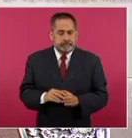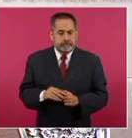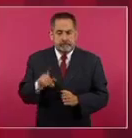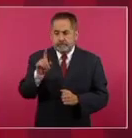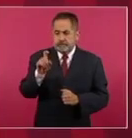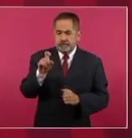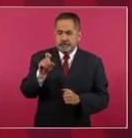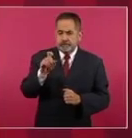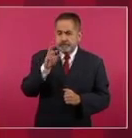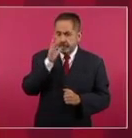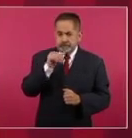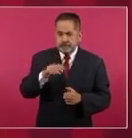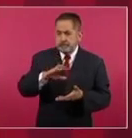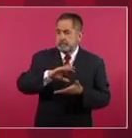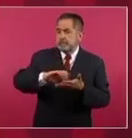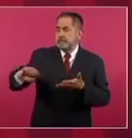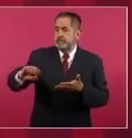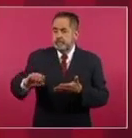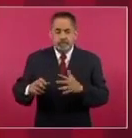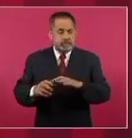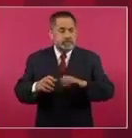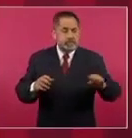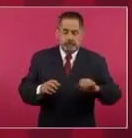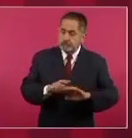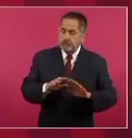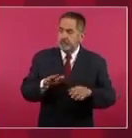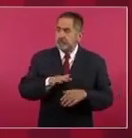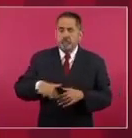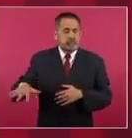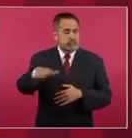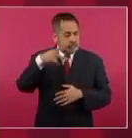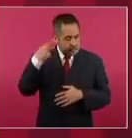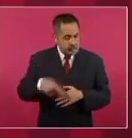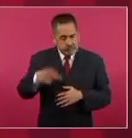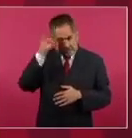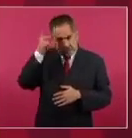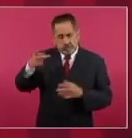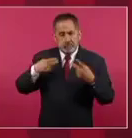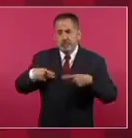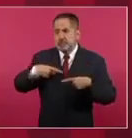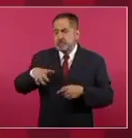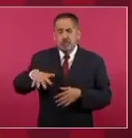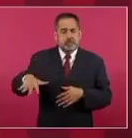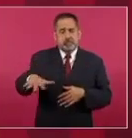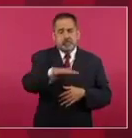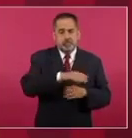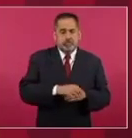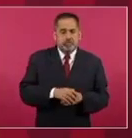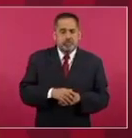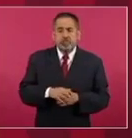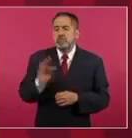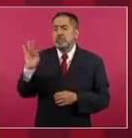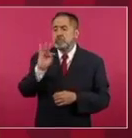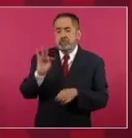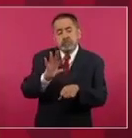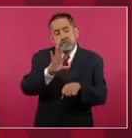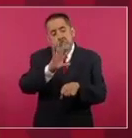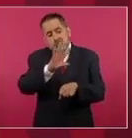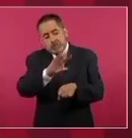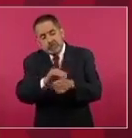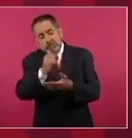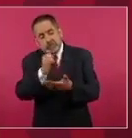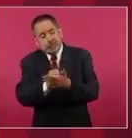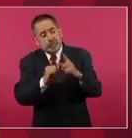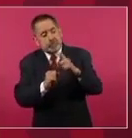el agua que corresponde a los pueblos. Puede haber una concesión de agua,